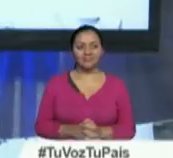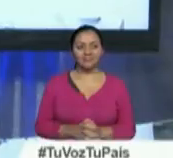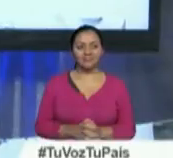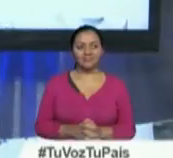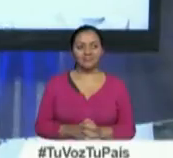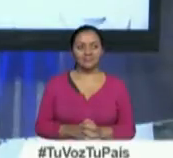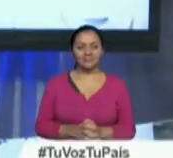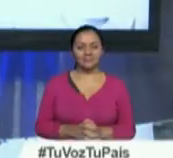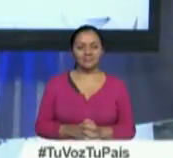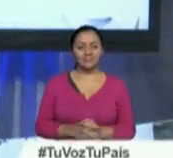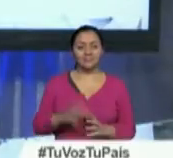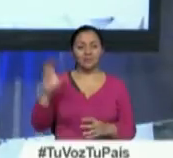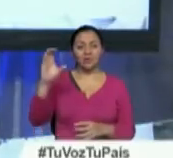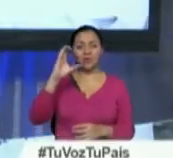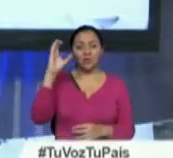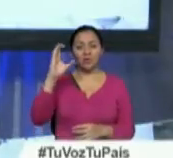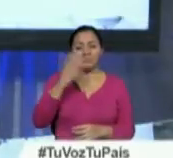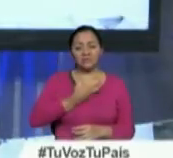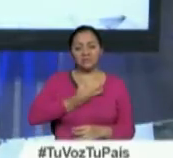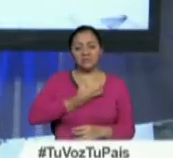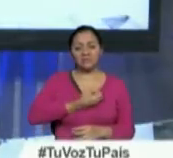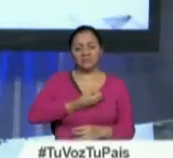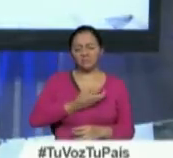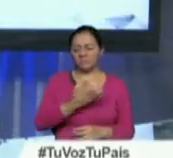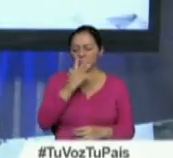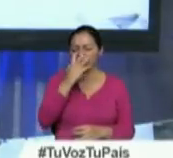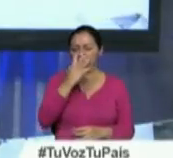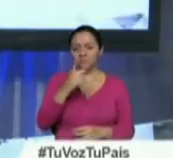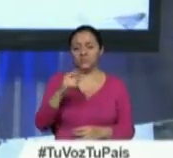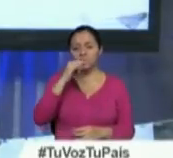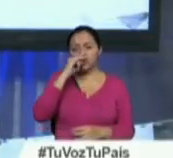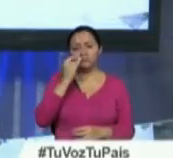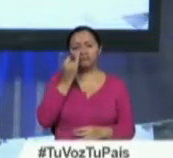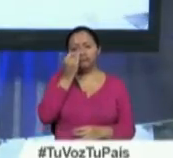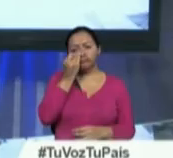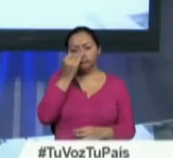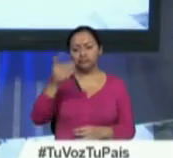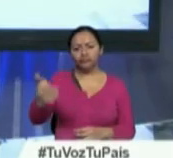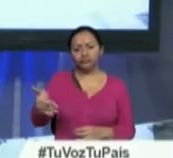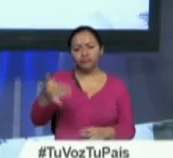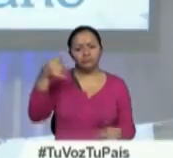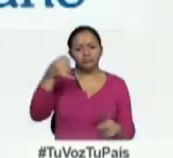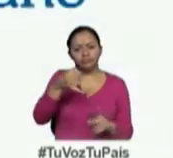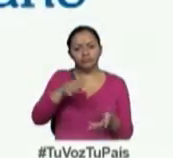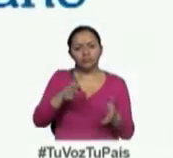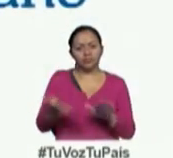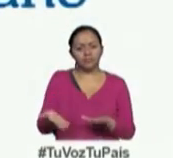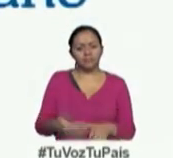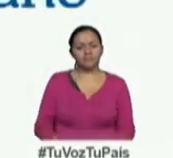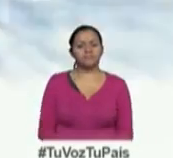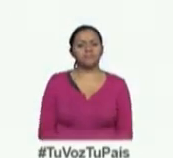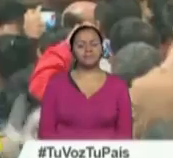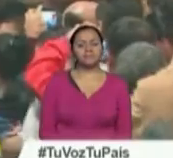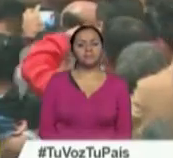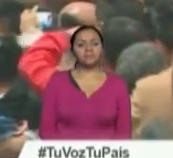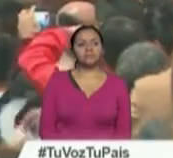Y una Colombia consternada despidió a una niña indígena brutalmente asesinada en Colombia.